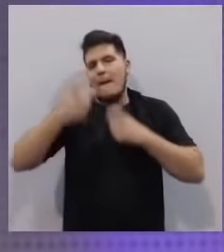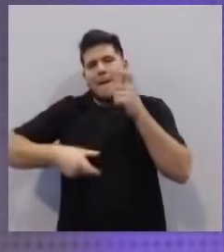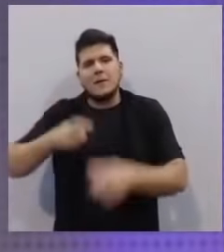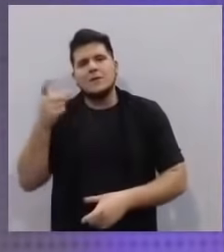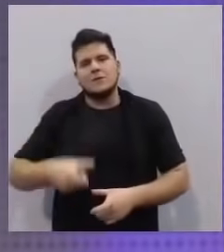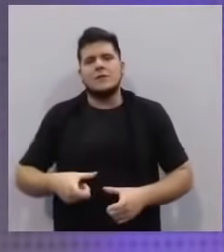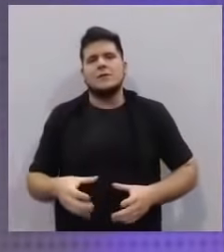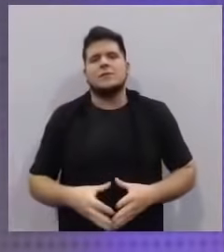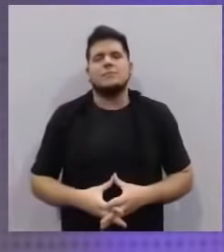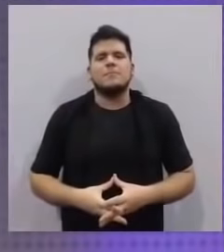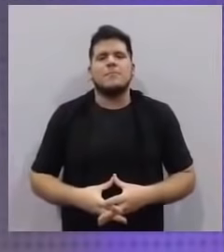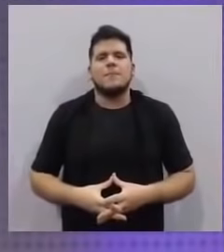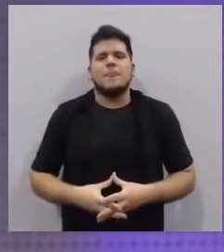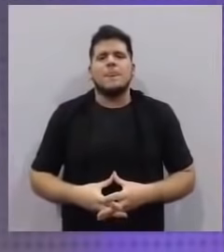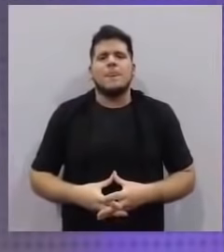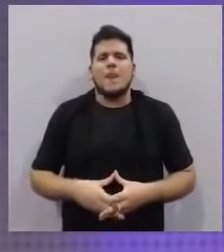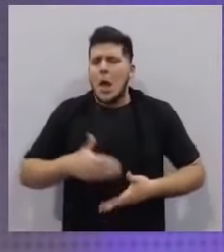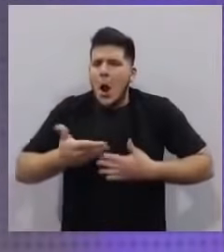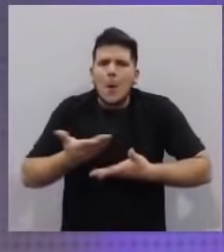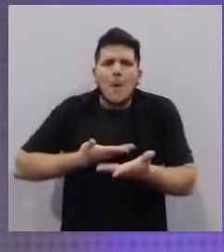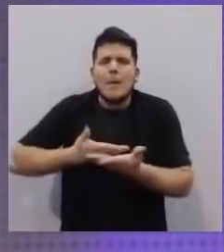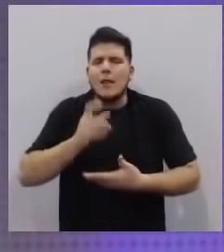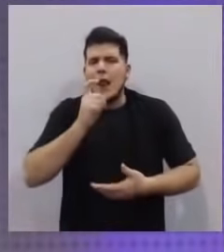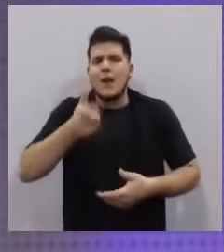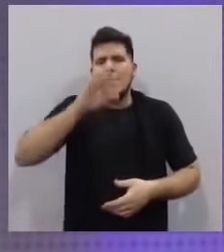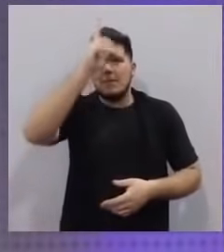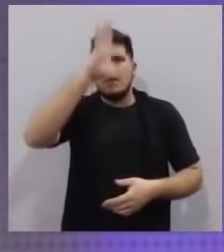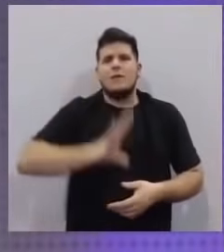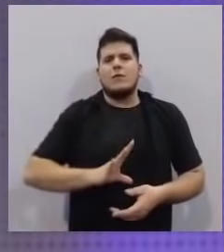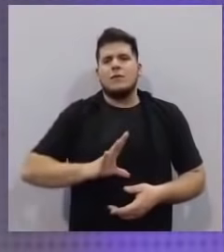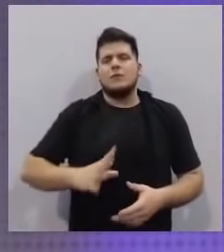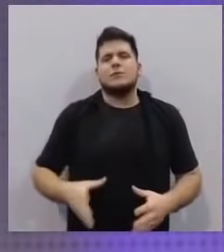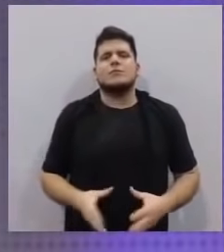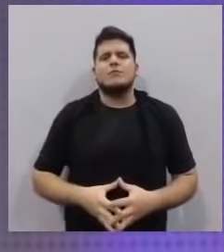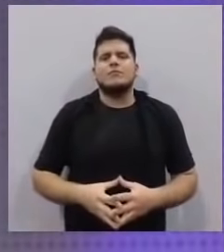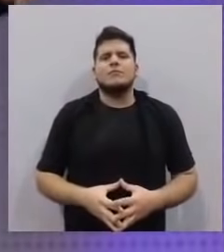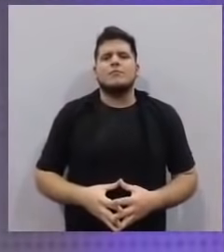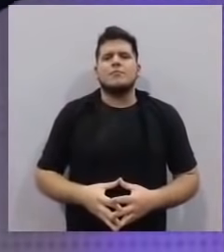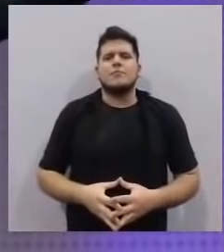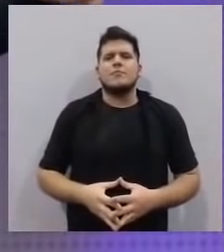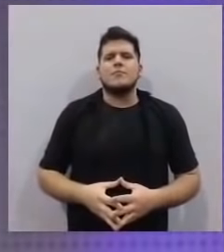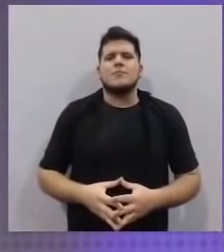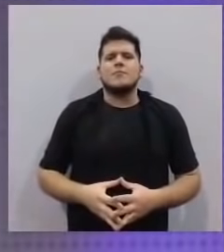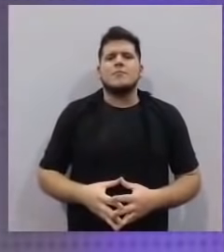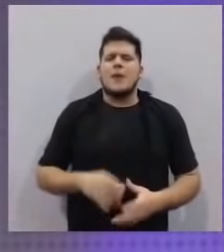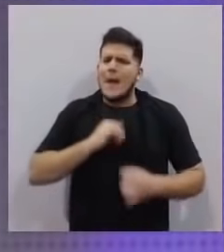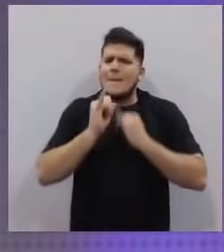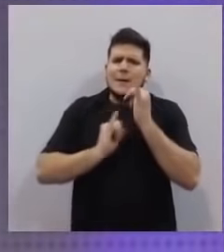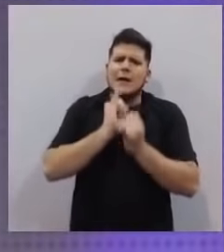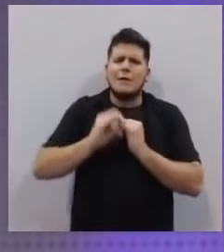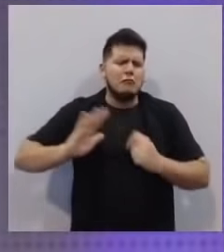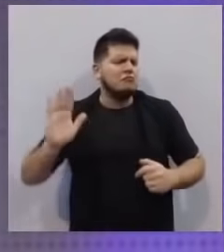reino les hablaba del reino de las bendiciones del reino de lo que es pertenecer al reino